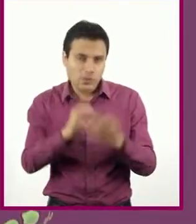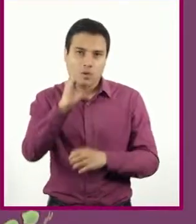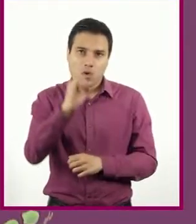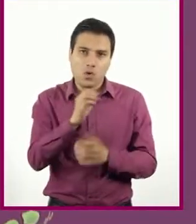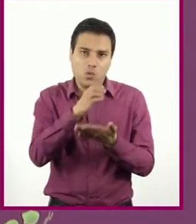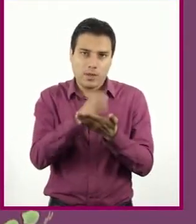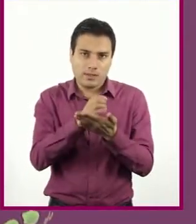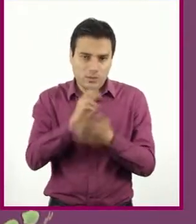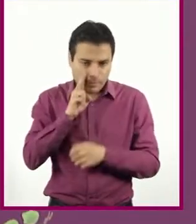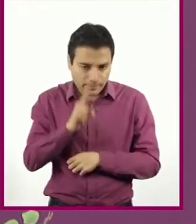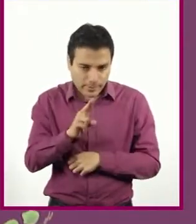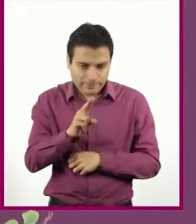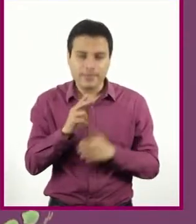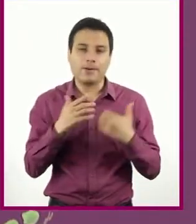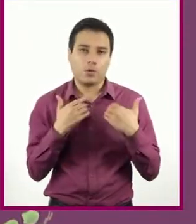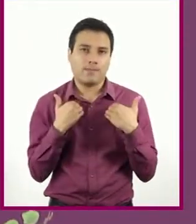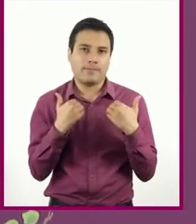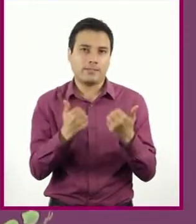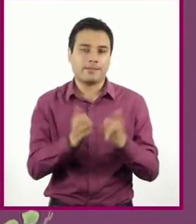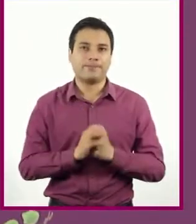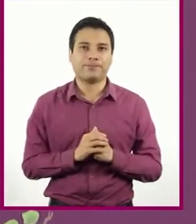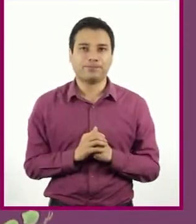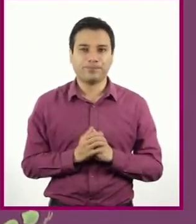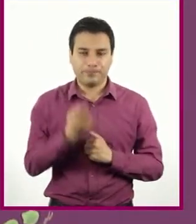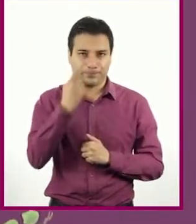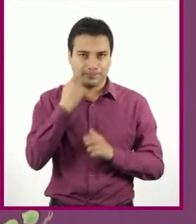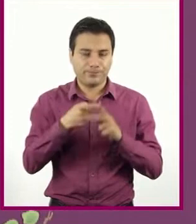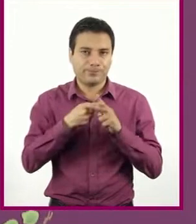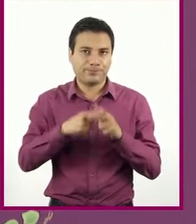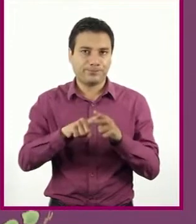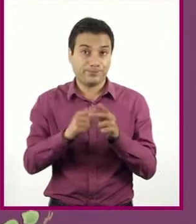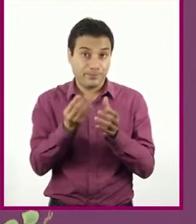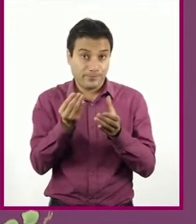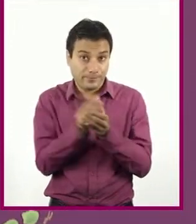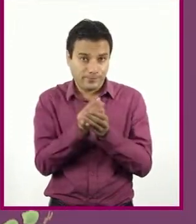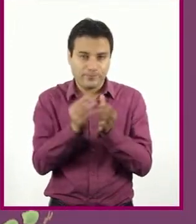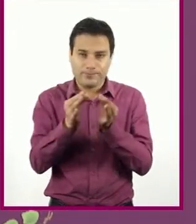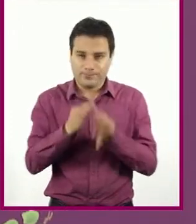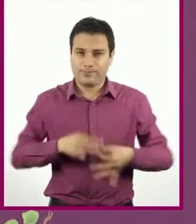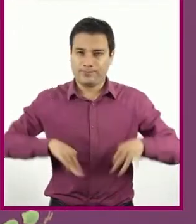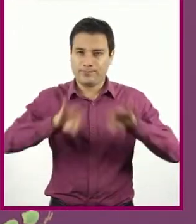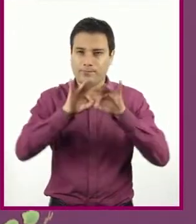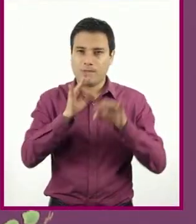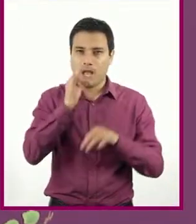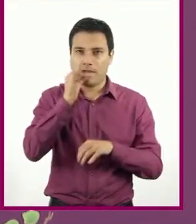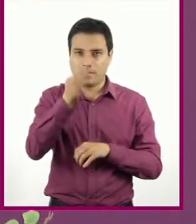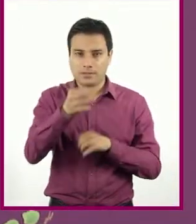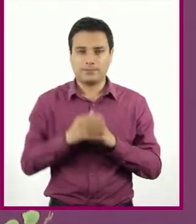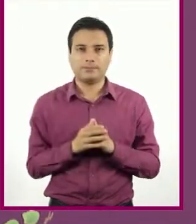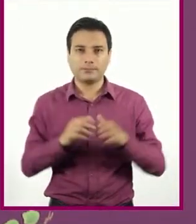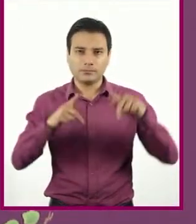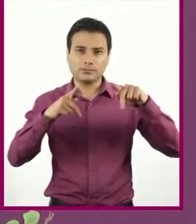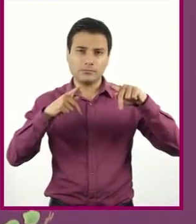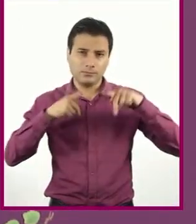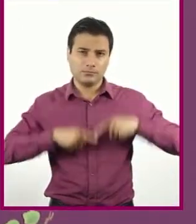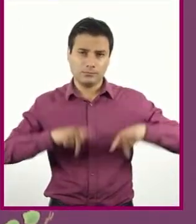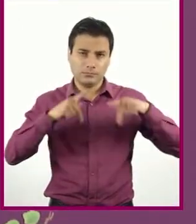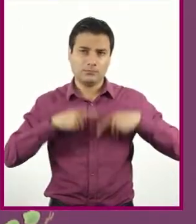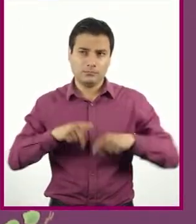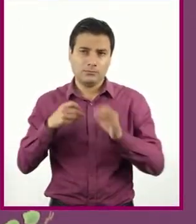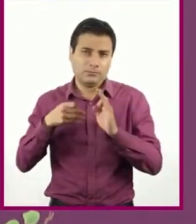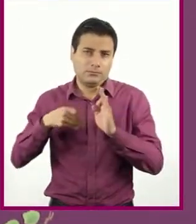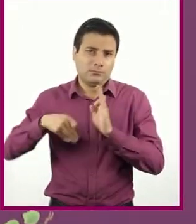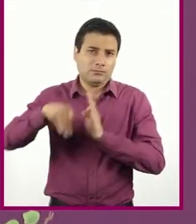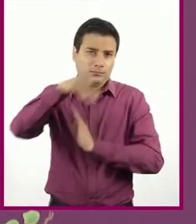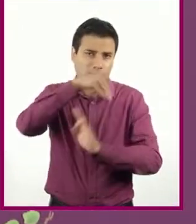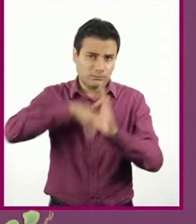apuntes. Para comenzar con nuestra sesión, será importante recordar que todos nos hemos acercado de distintas maneras